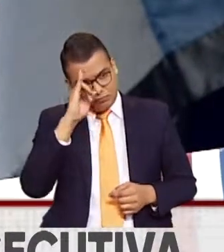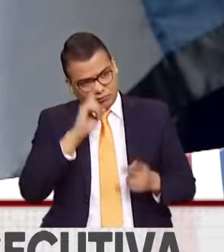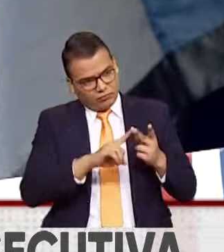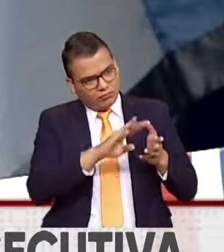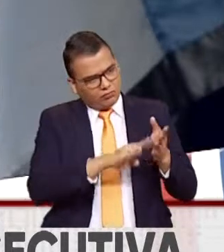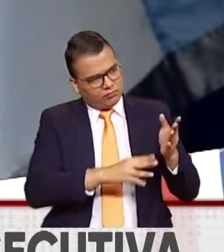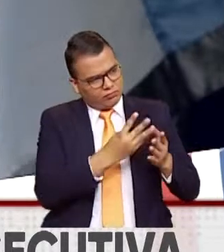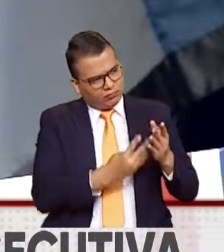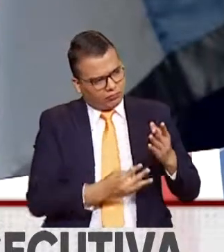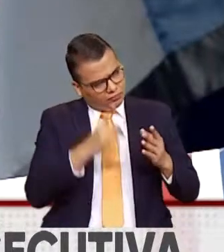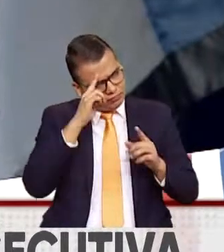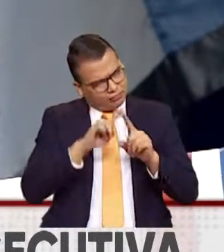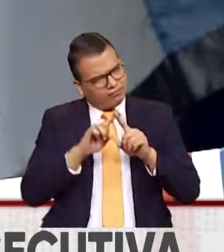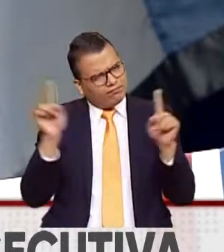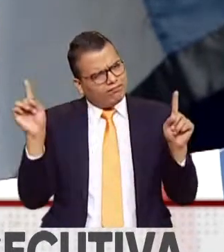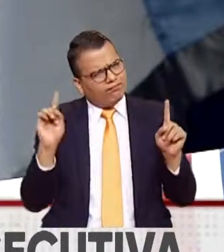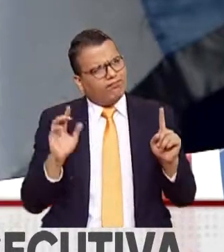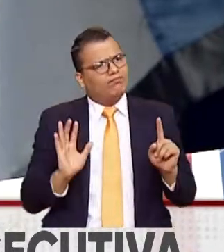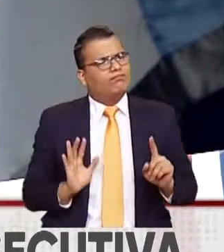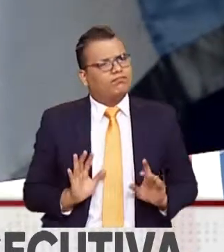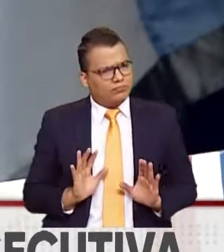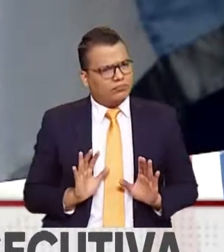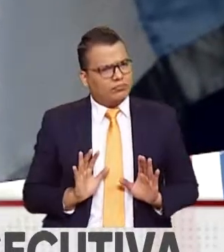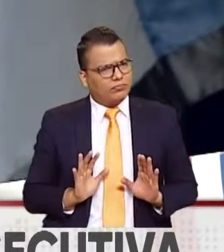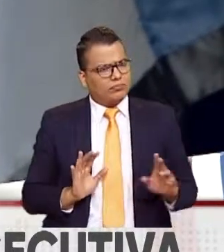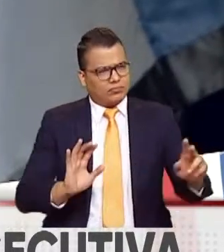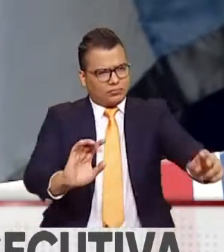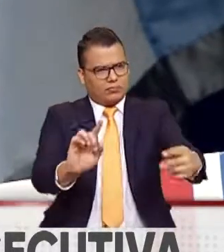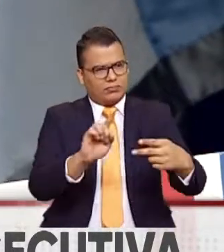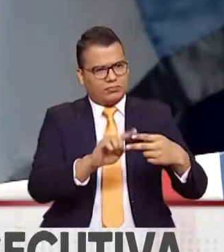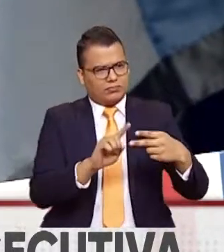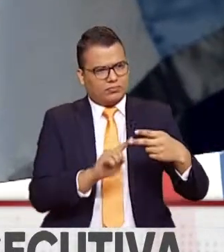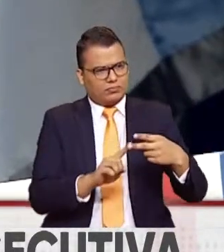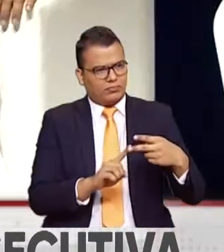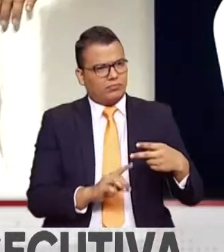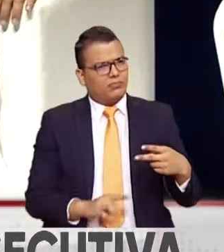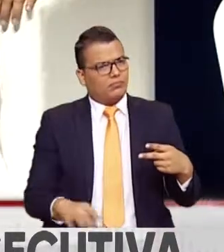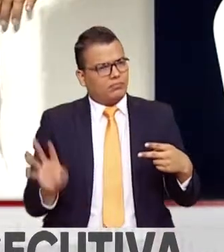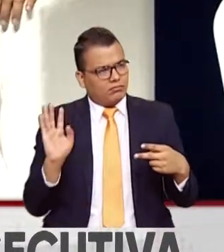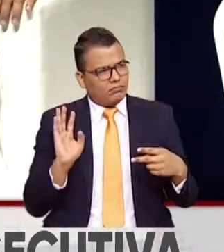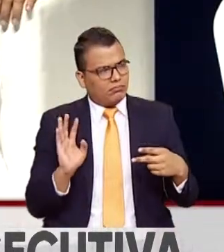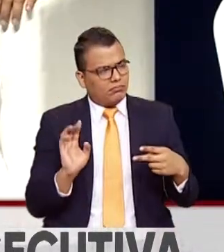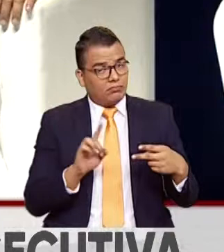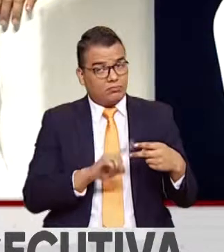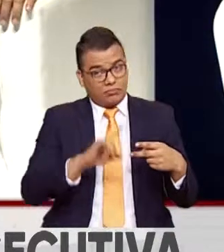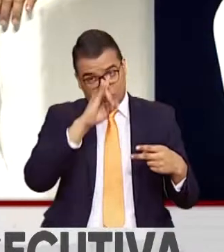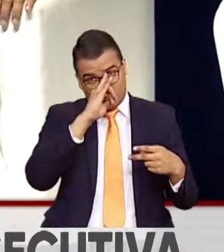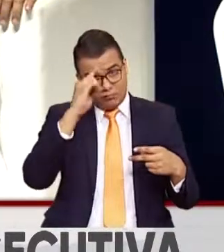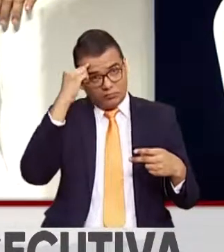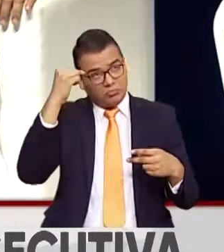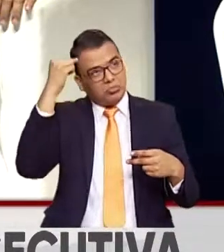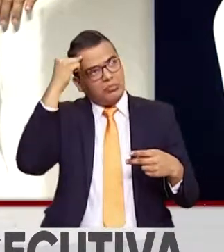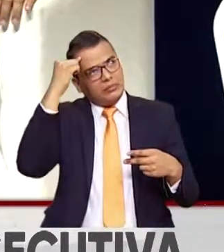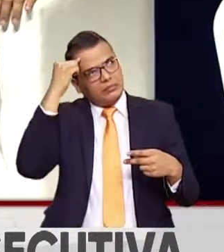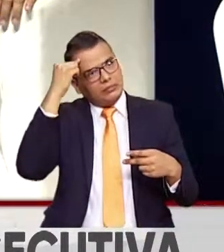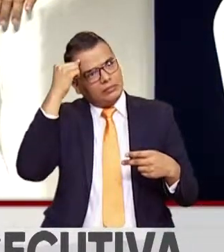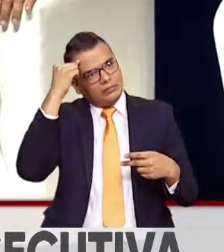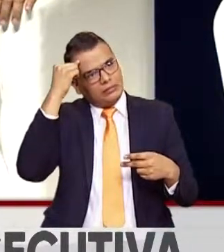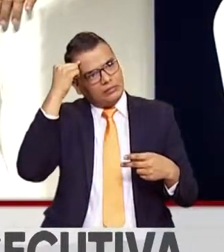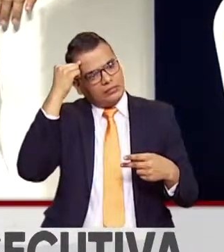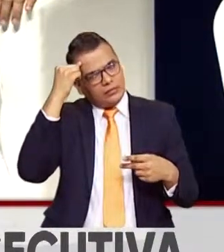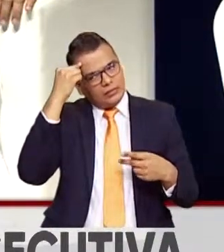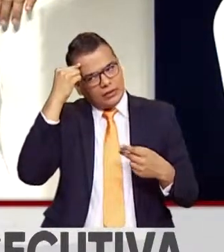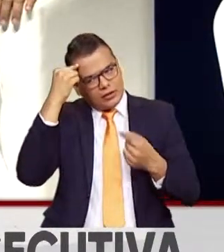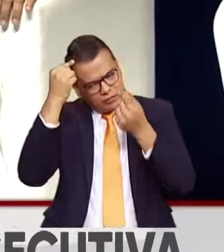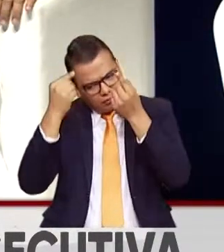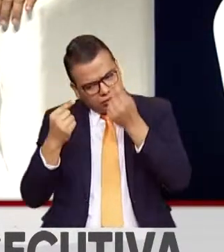barcelona y real madrid para mí son dos letras la r y la n mientras real madrid- pensá en cartera dentro de